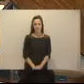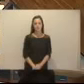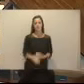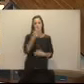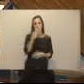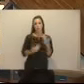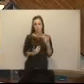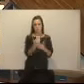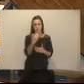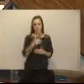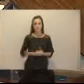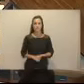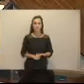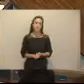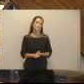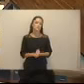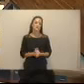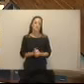Bos días. Bueno,